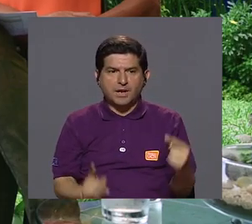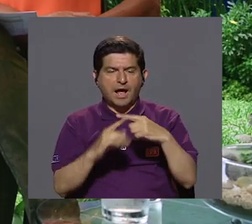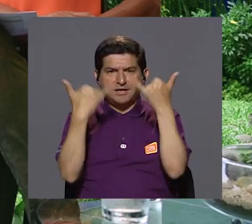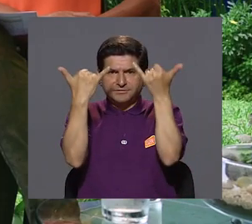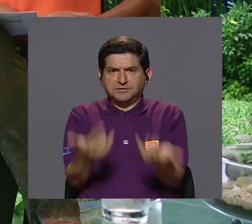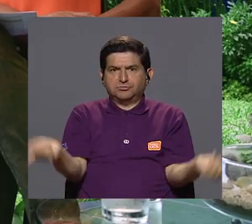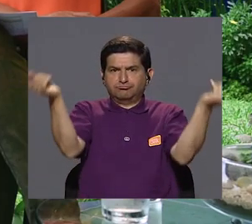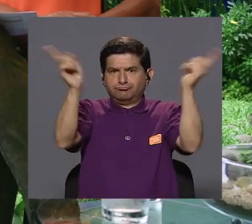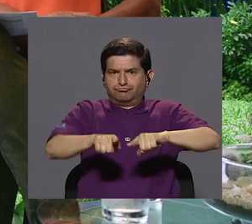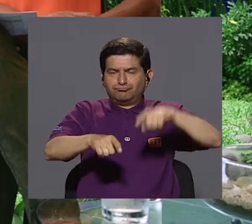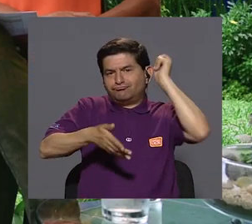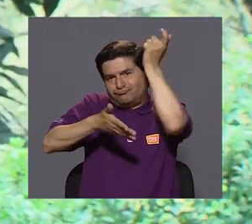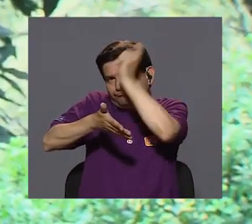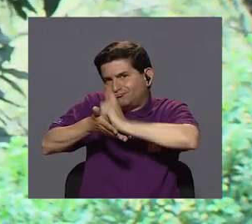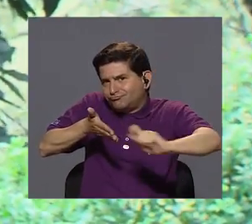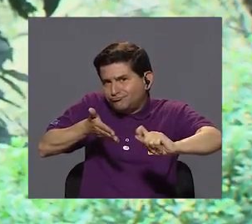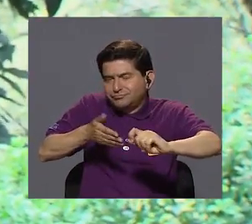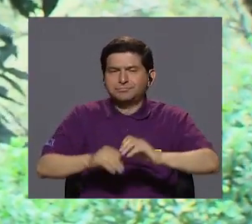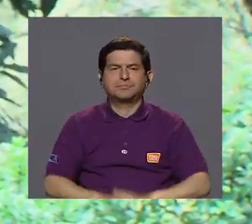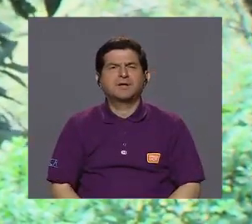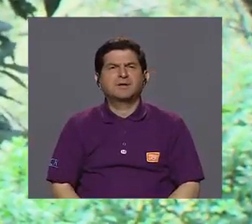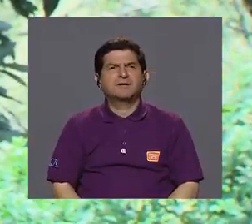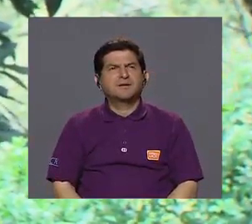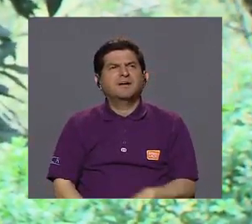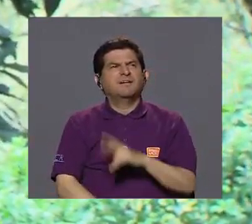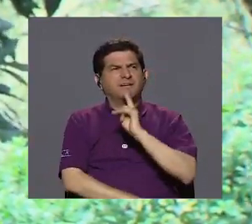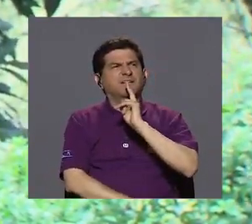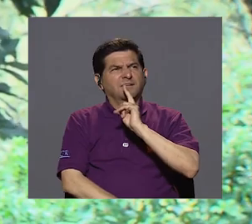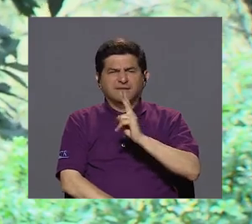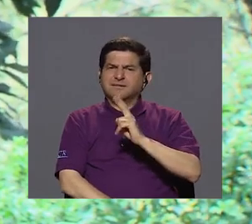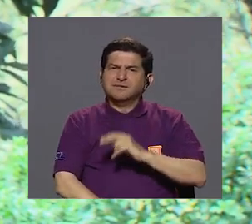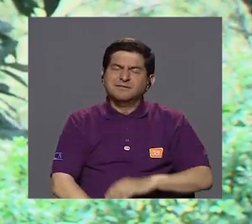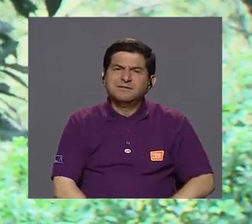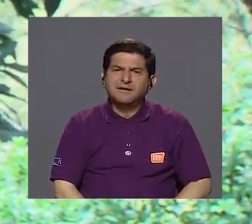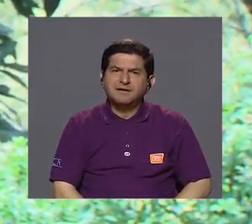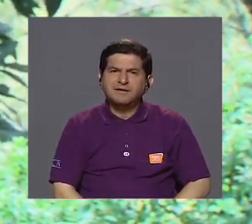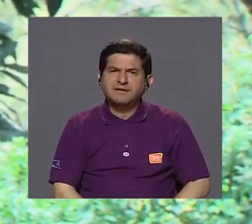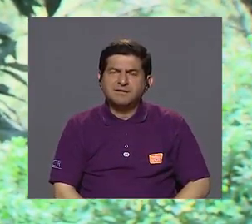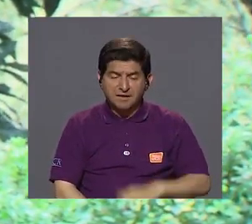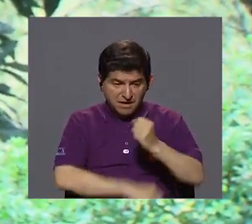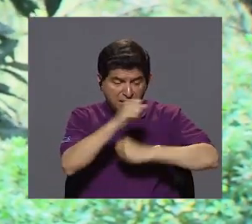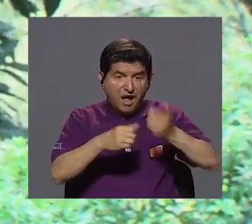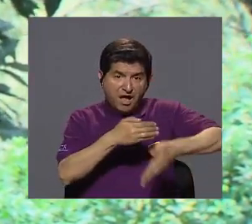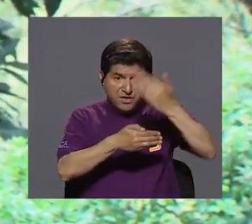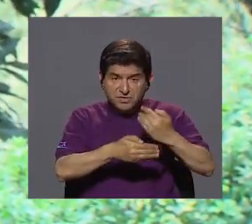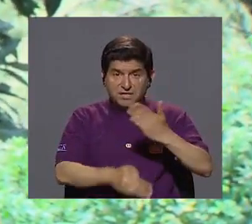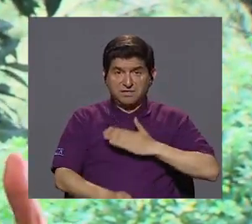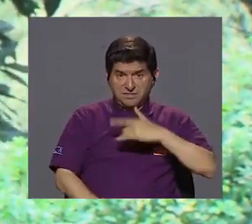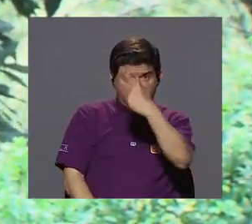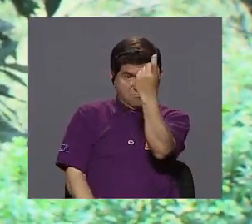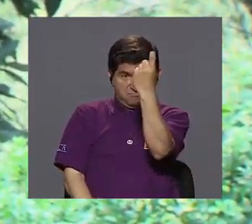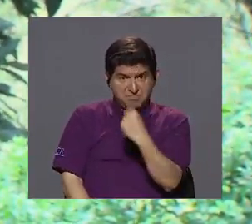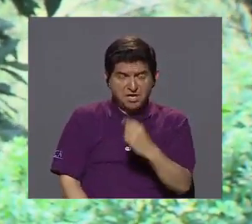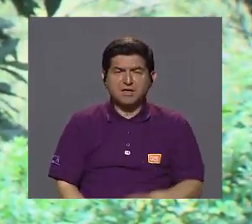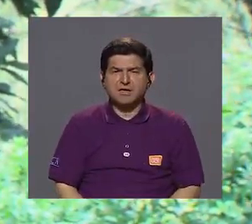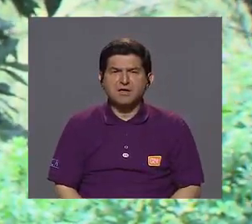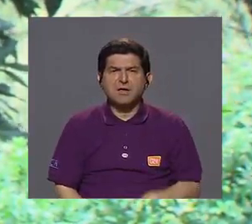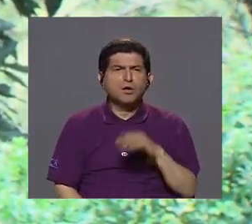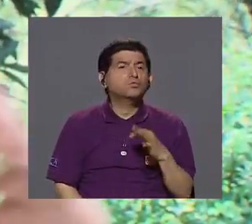entonces hasta que sucedió la tesis. Entonces, en realidad, si a mí hace unos años me hubieran